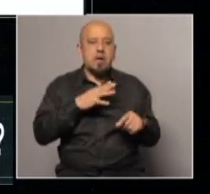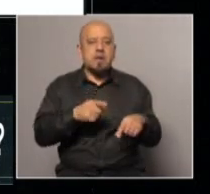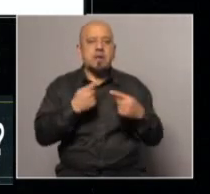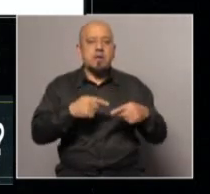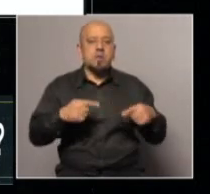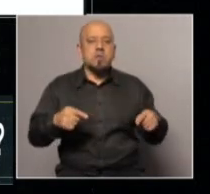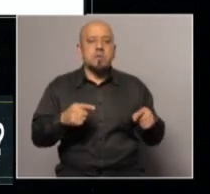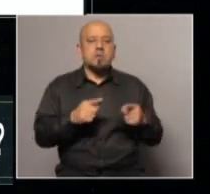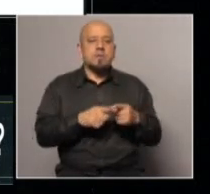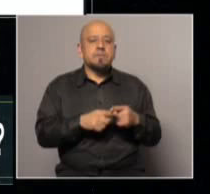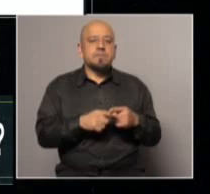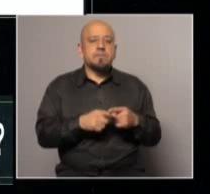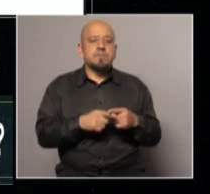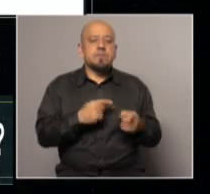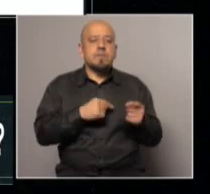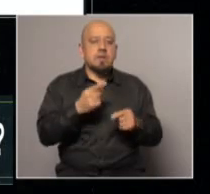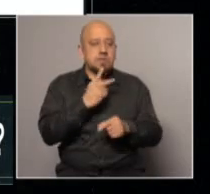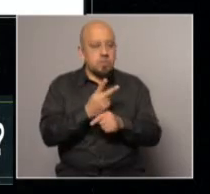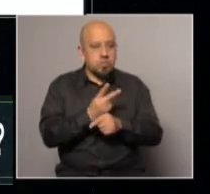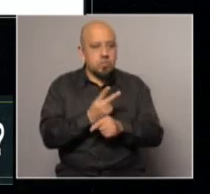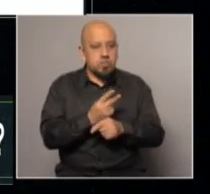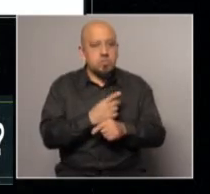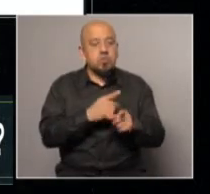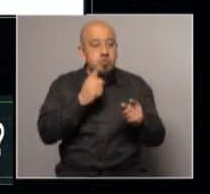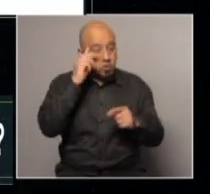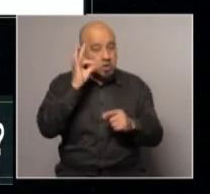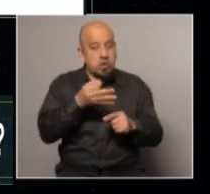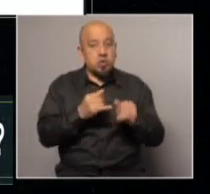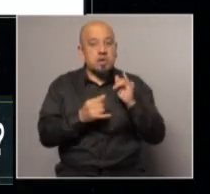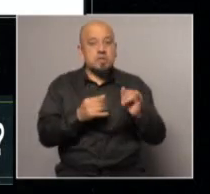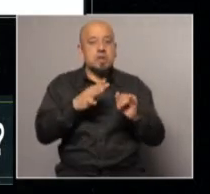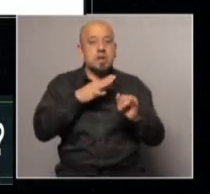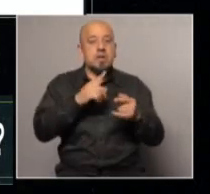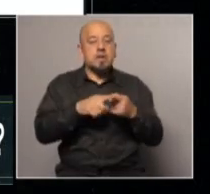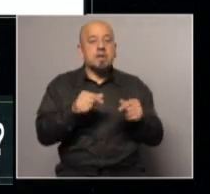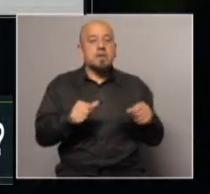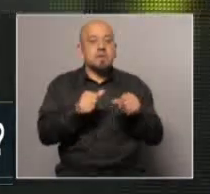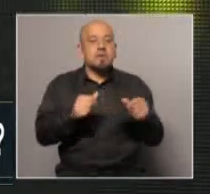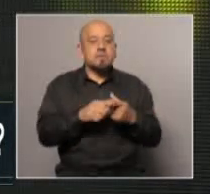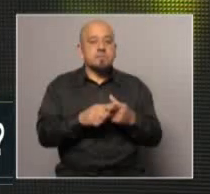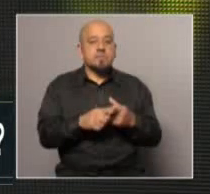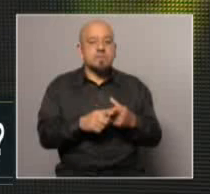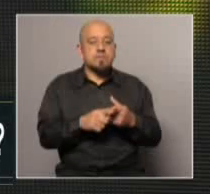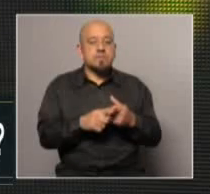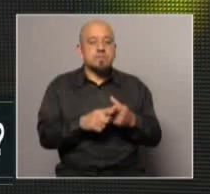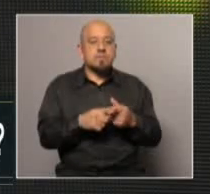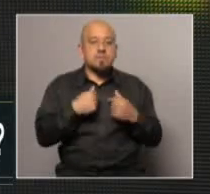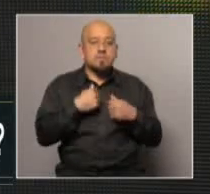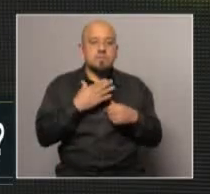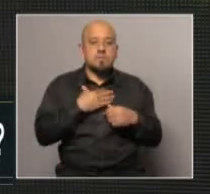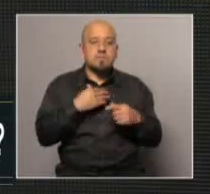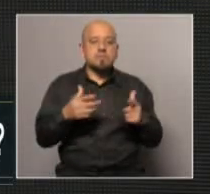que eso. Segundo, yo creo que sí, que hay que darlo, y de hecho he tenido una